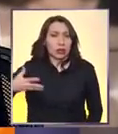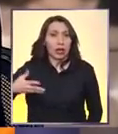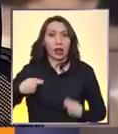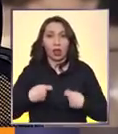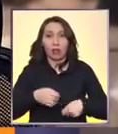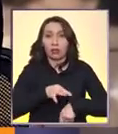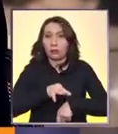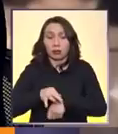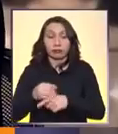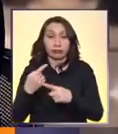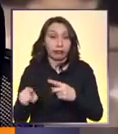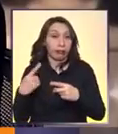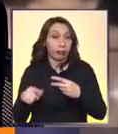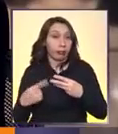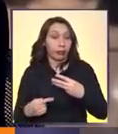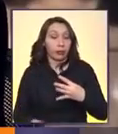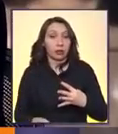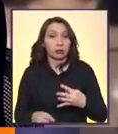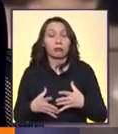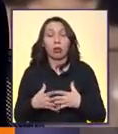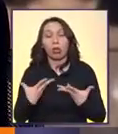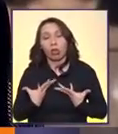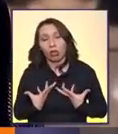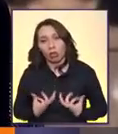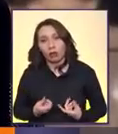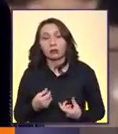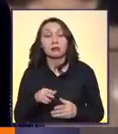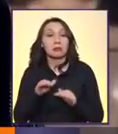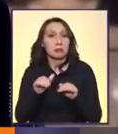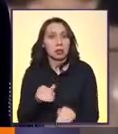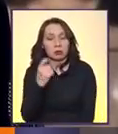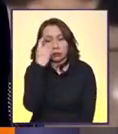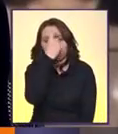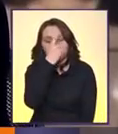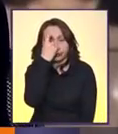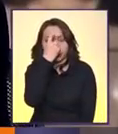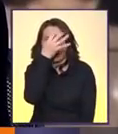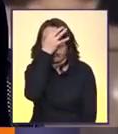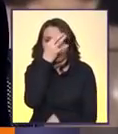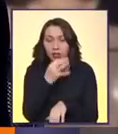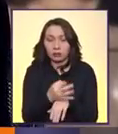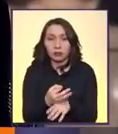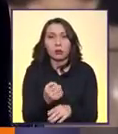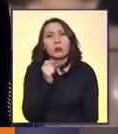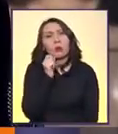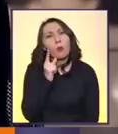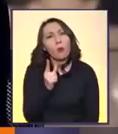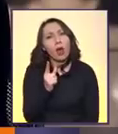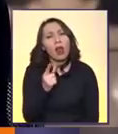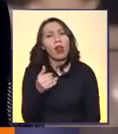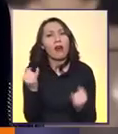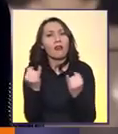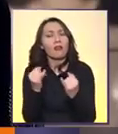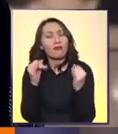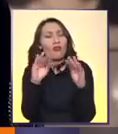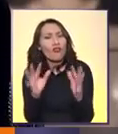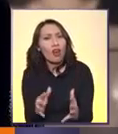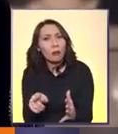médicos de todo tipo y un gran desgaste se suman a la misma preocupación por la enfermedad. ¿Cuáles son los mecanismos para que una enfermedad